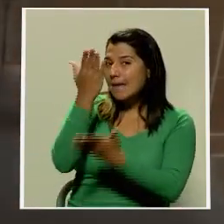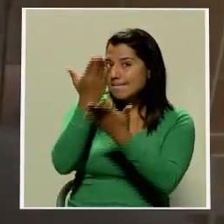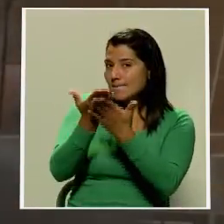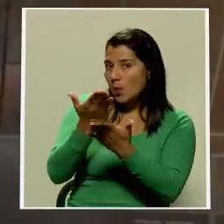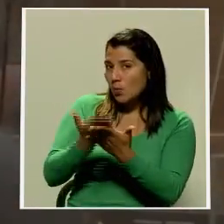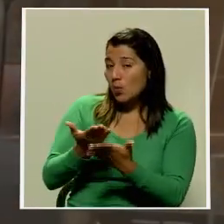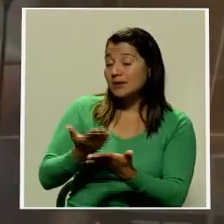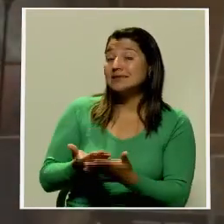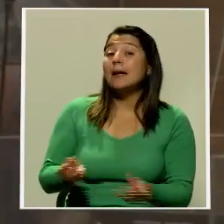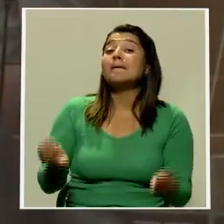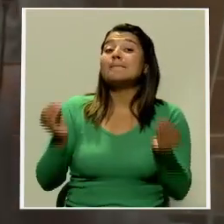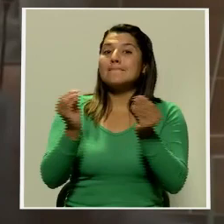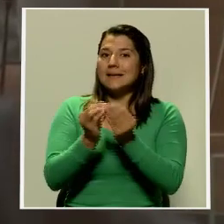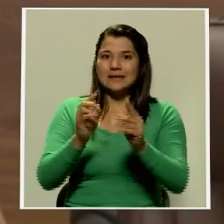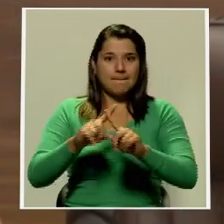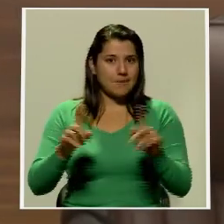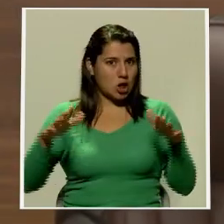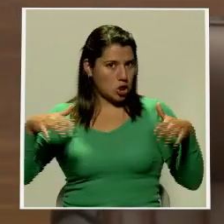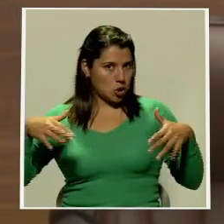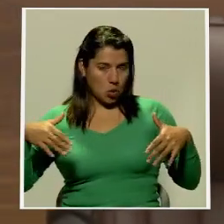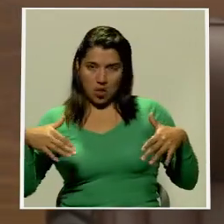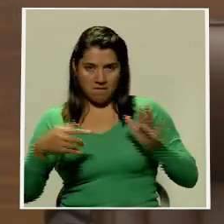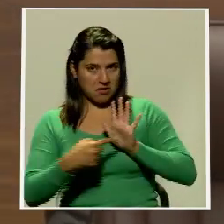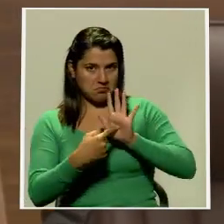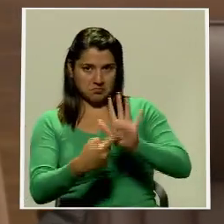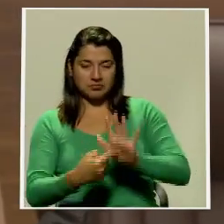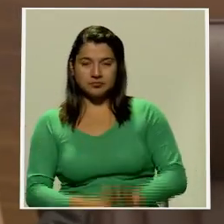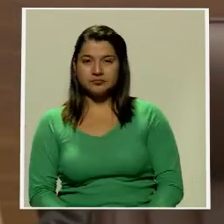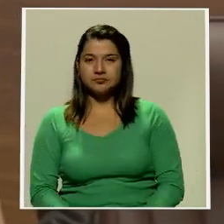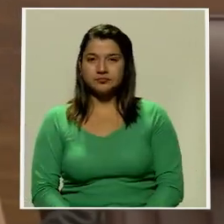sin embargo, aún no las ha dado a conocer.